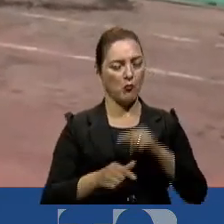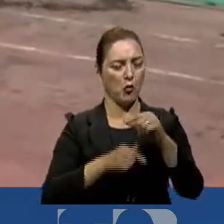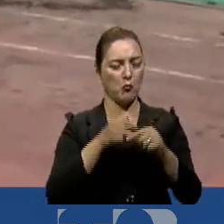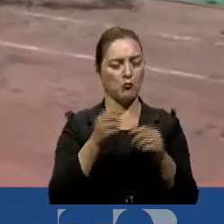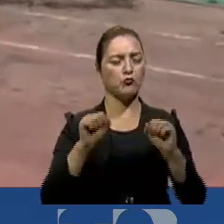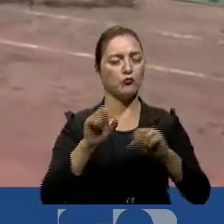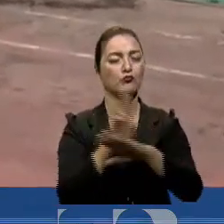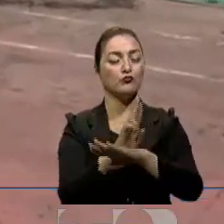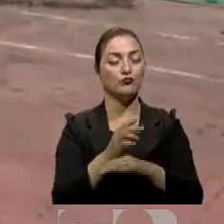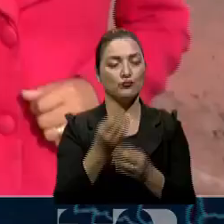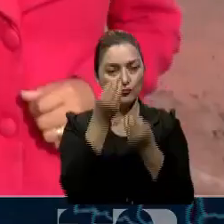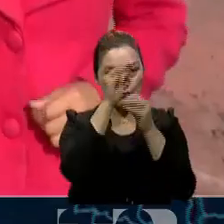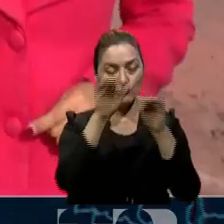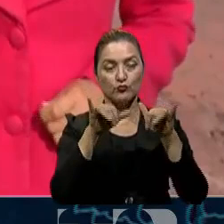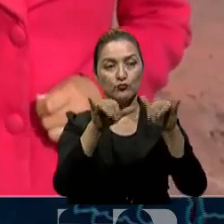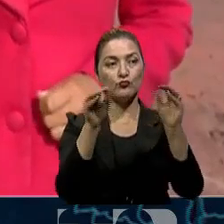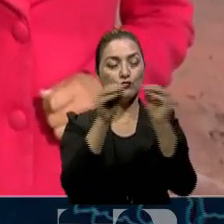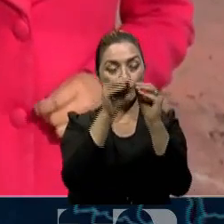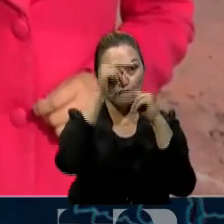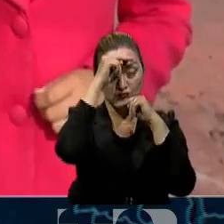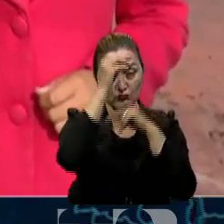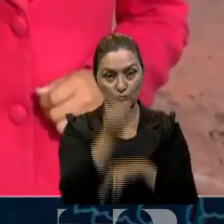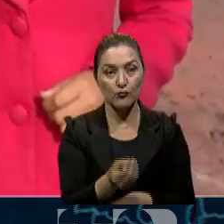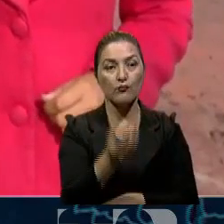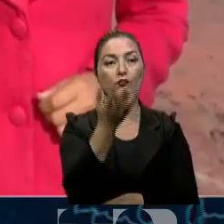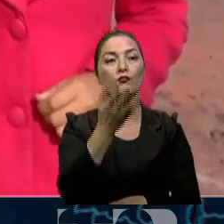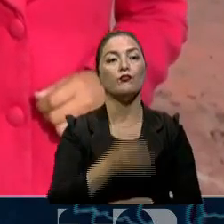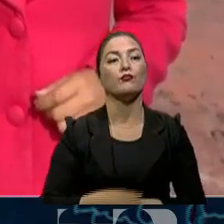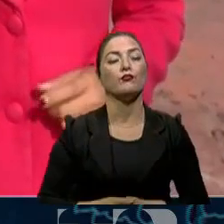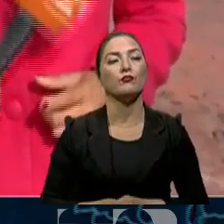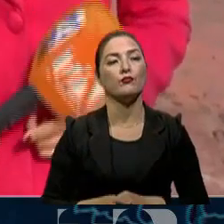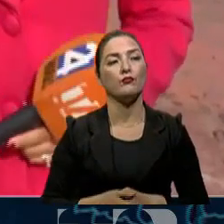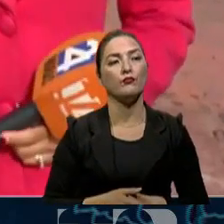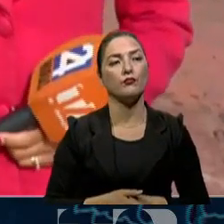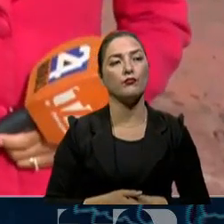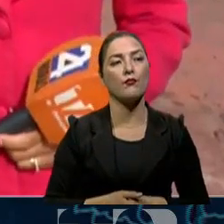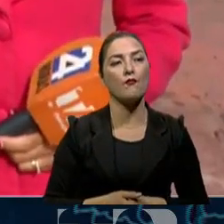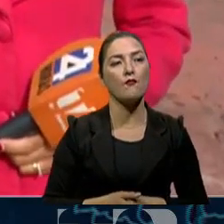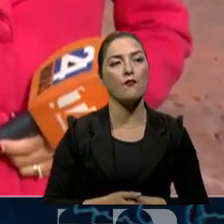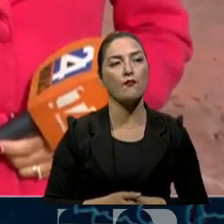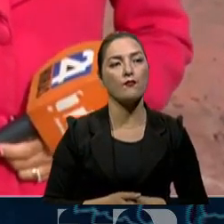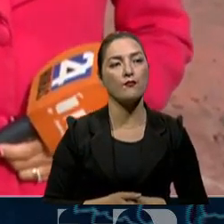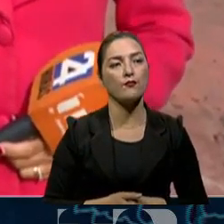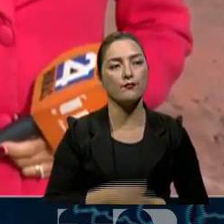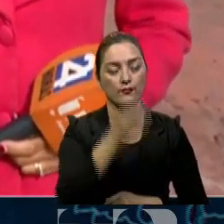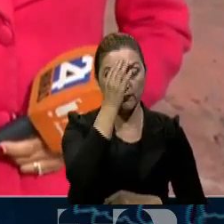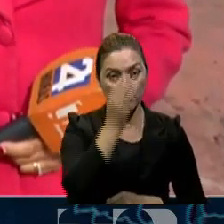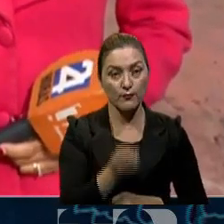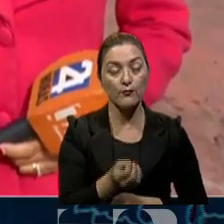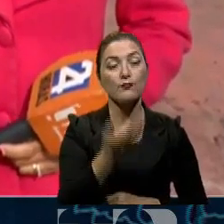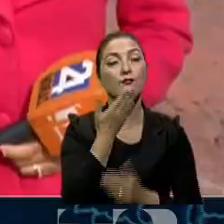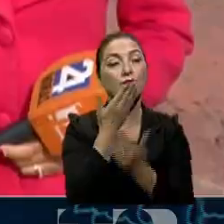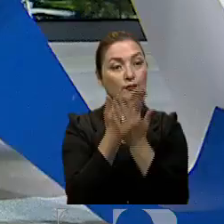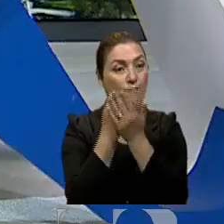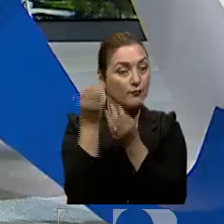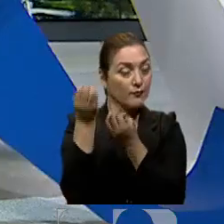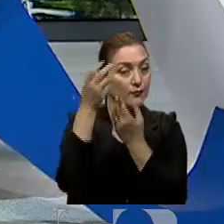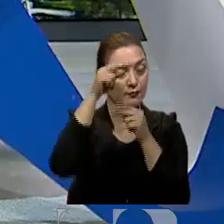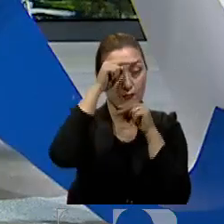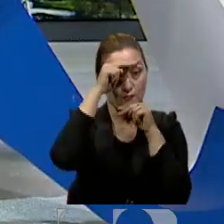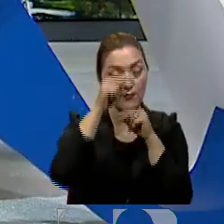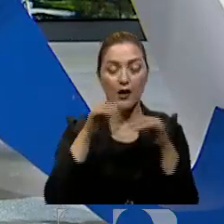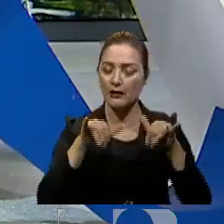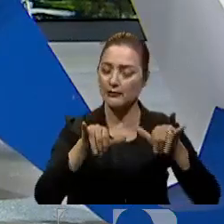que les tenemos a esta hora. Regreso a estudio que nos tienen más noticias. Muy buenos días. Buenos días, Steffi. Muchísimas gracias por esa buena noticia, que así se